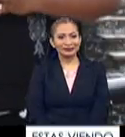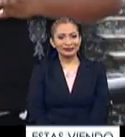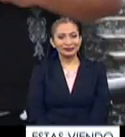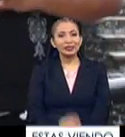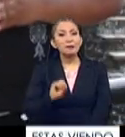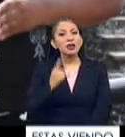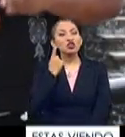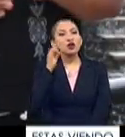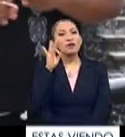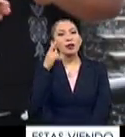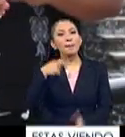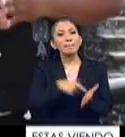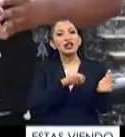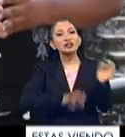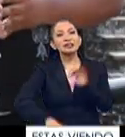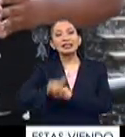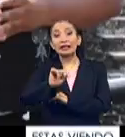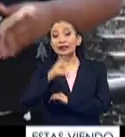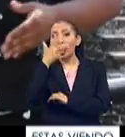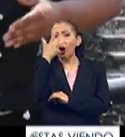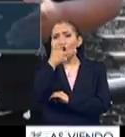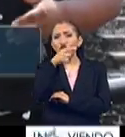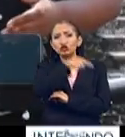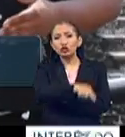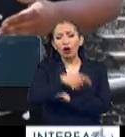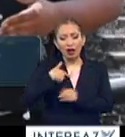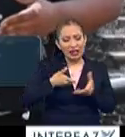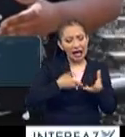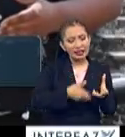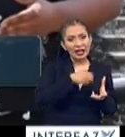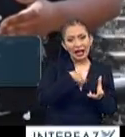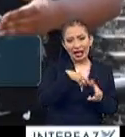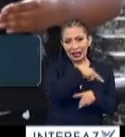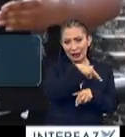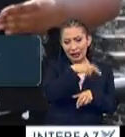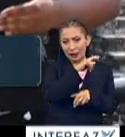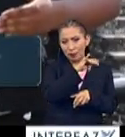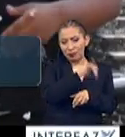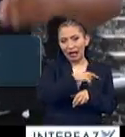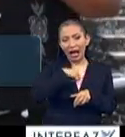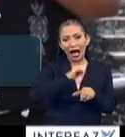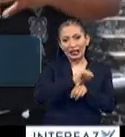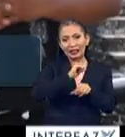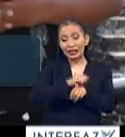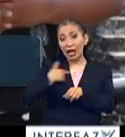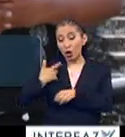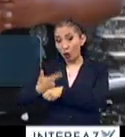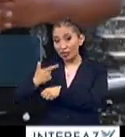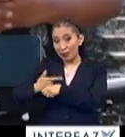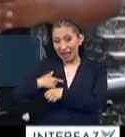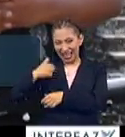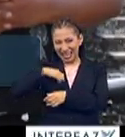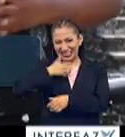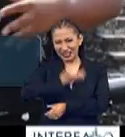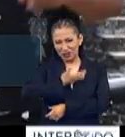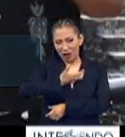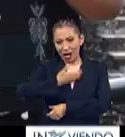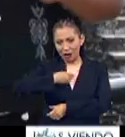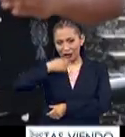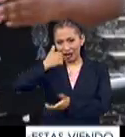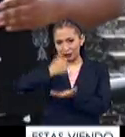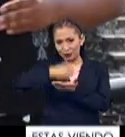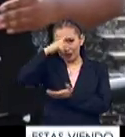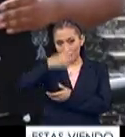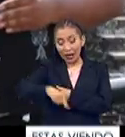El 21 de febrero de 1978, entre las calles de República de Argentina y Guatemala, en el centro histórico de la Ciudad de México,